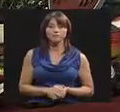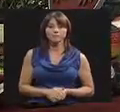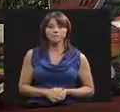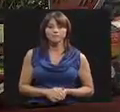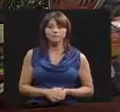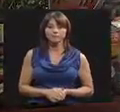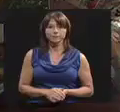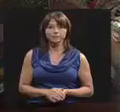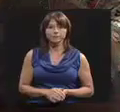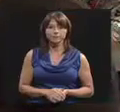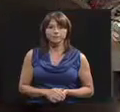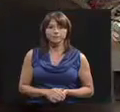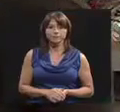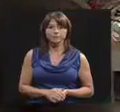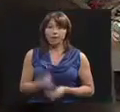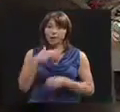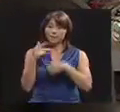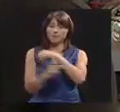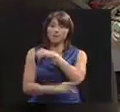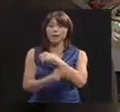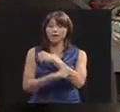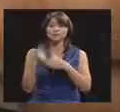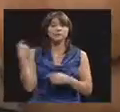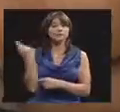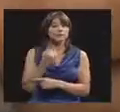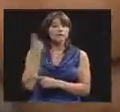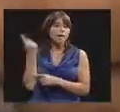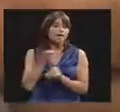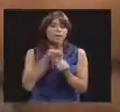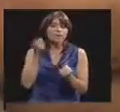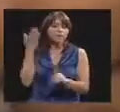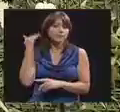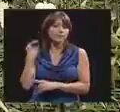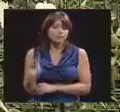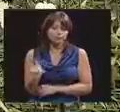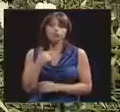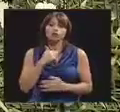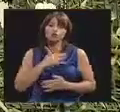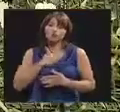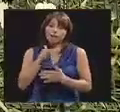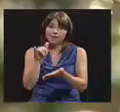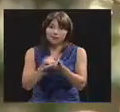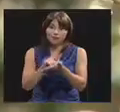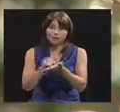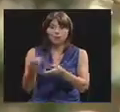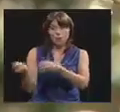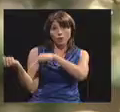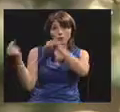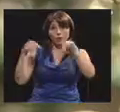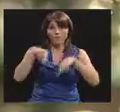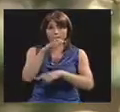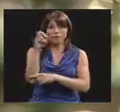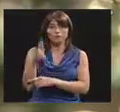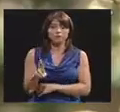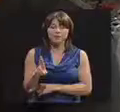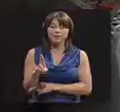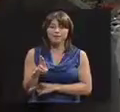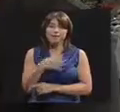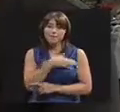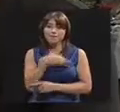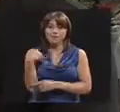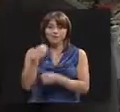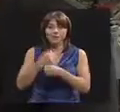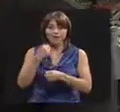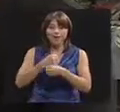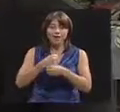En mi país siempre nos dedicamos desde pequeño a eso y entonces cuando vine acá a Costa Rica me gustó el trabajo de hacer la artesanía